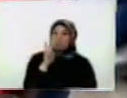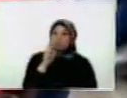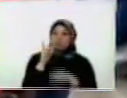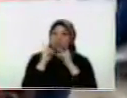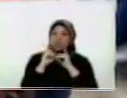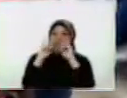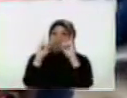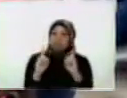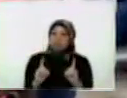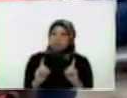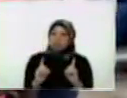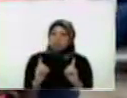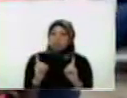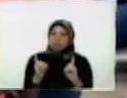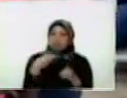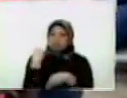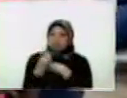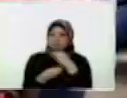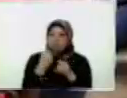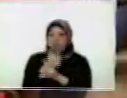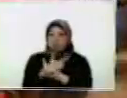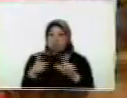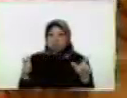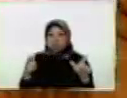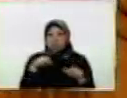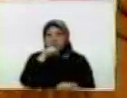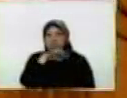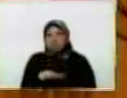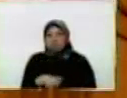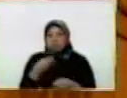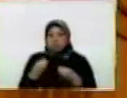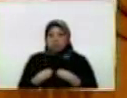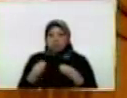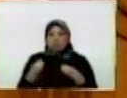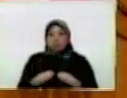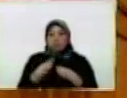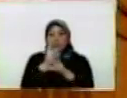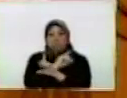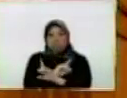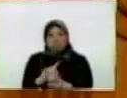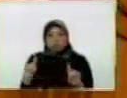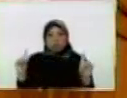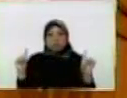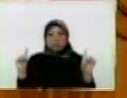decidimos definir y determinar nuestra historia por la vía democrática.